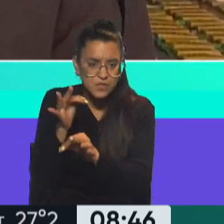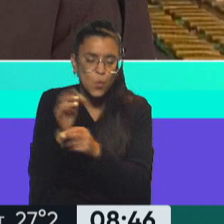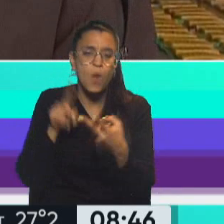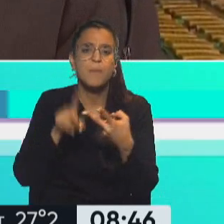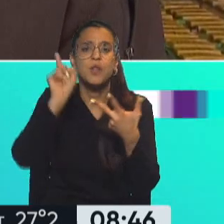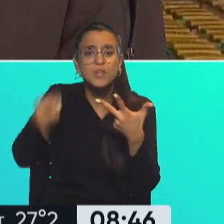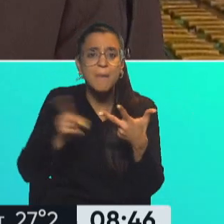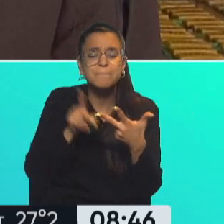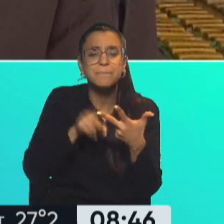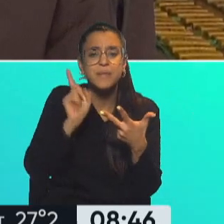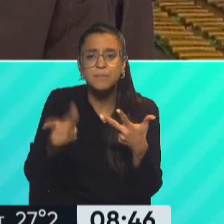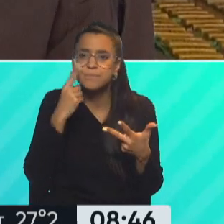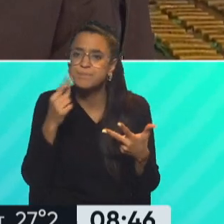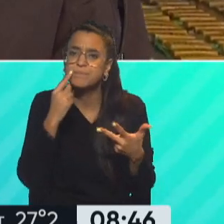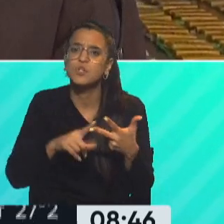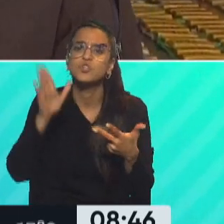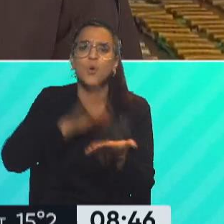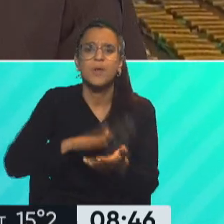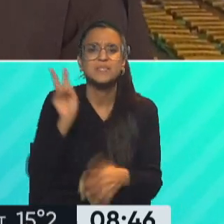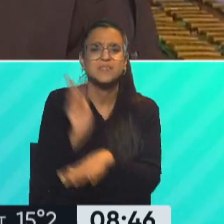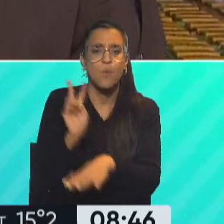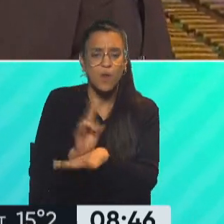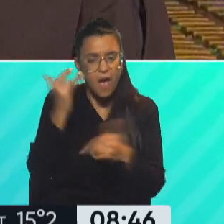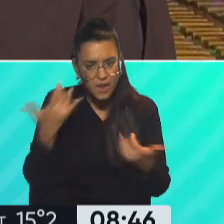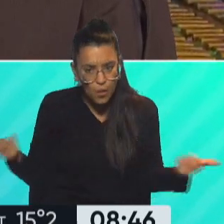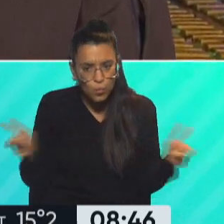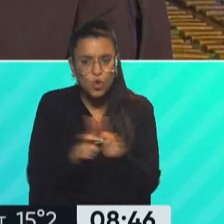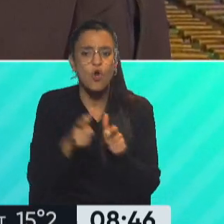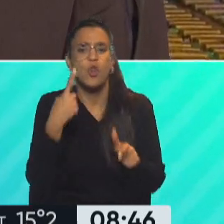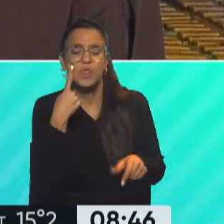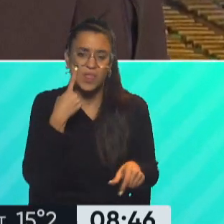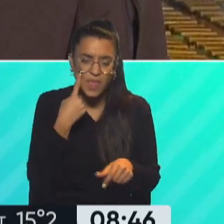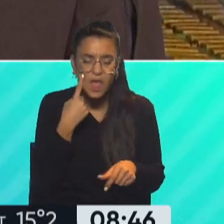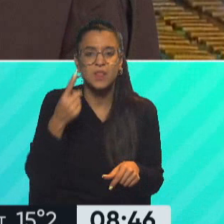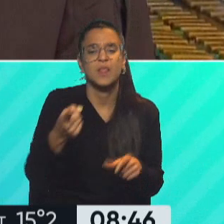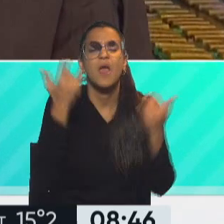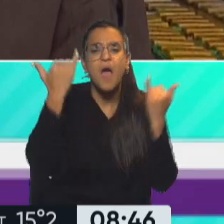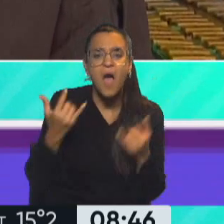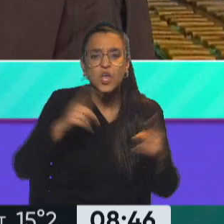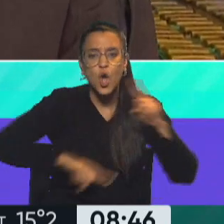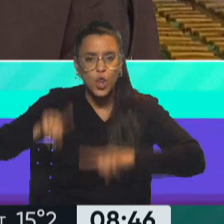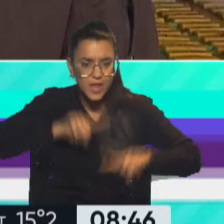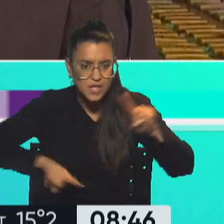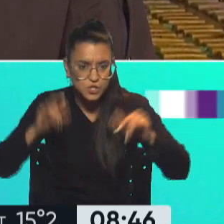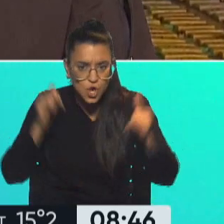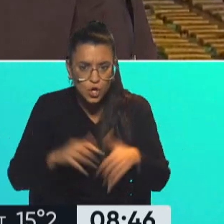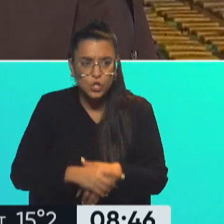también muchos planteos a propósito de la seguridad. ¿Va a haber reuniones con los intendentes? ¿Va a haber algún tipo de coordinación?